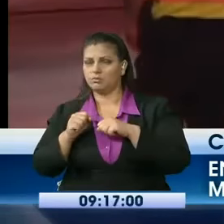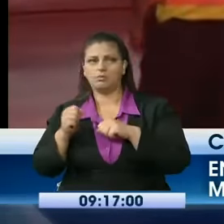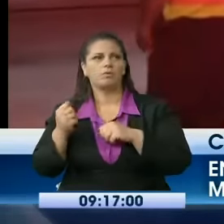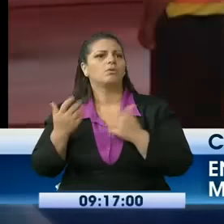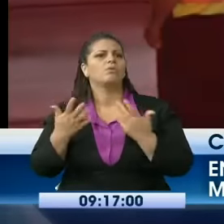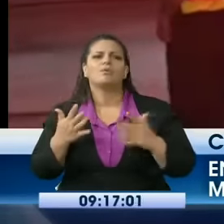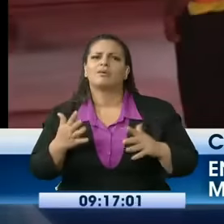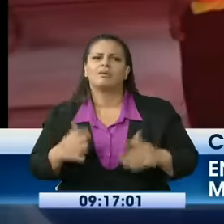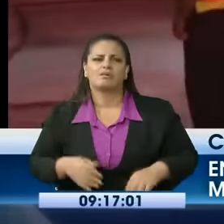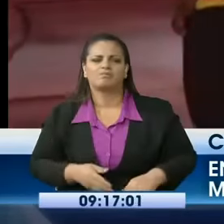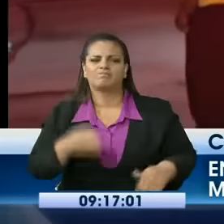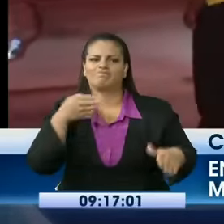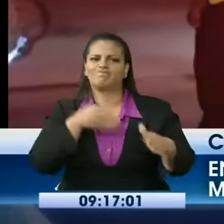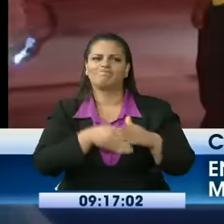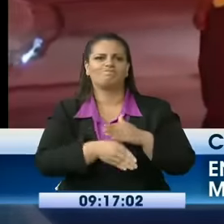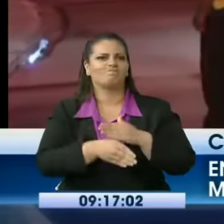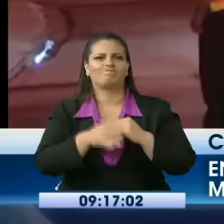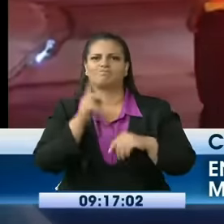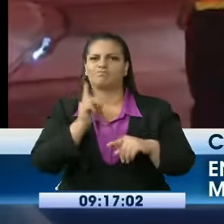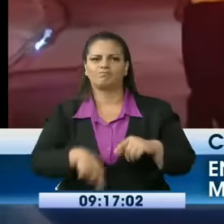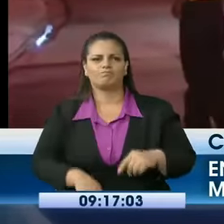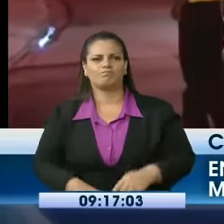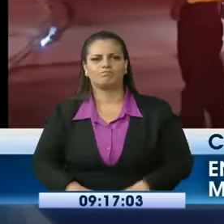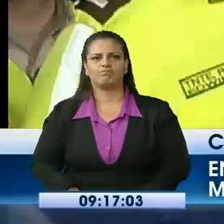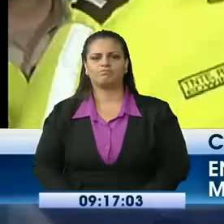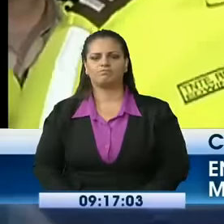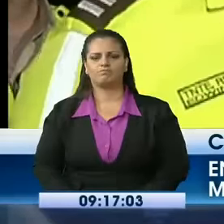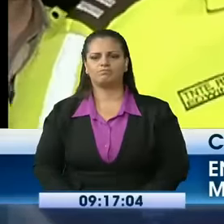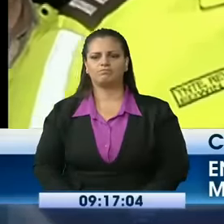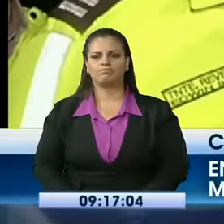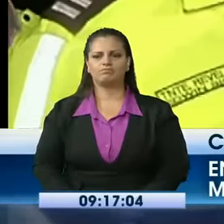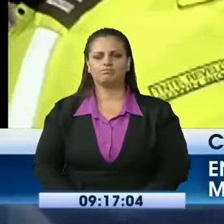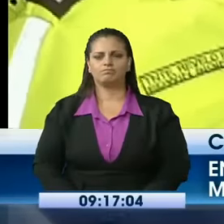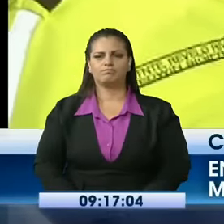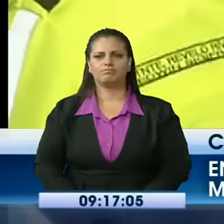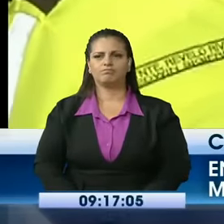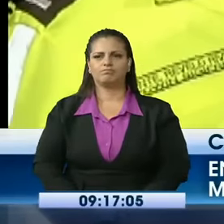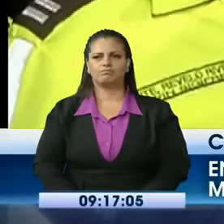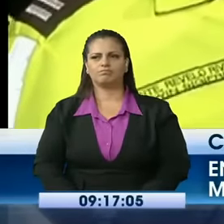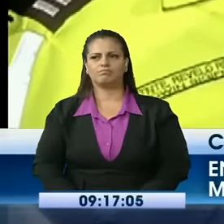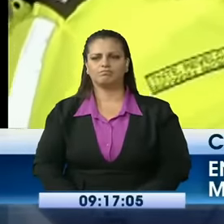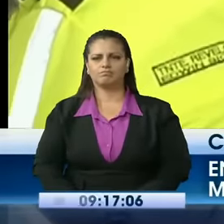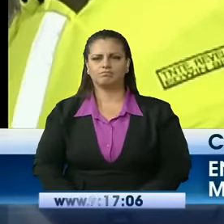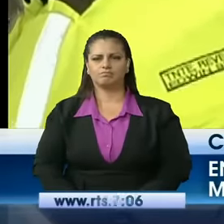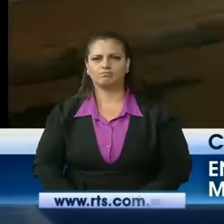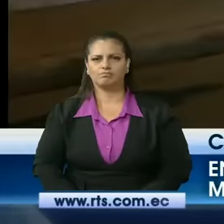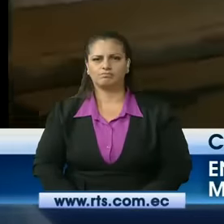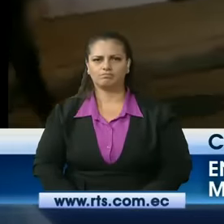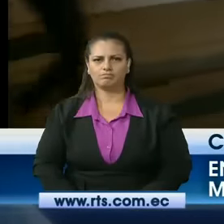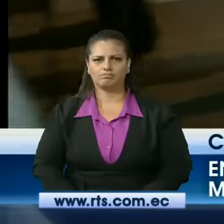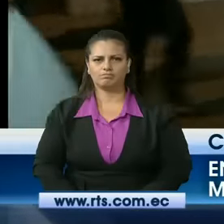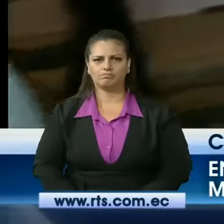flagrante no podemos ingresar si no es con una orden de la autoridad o con la autorización del dueño.